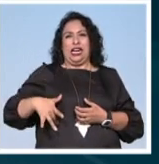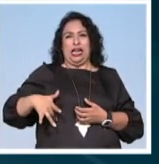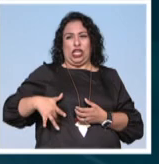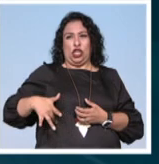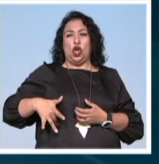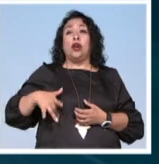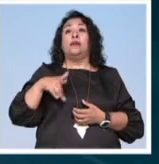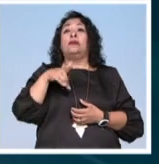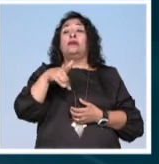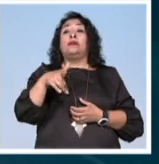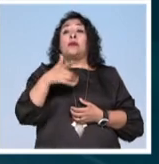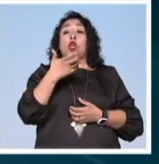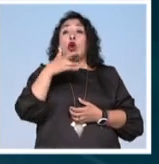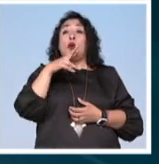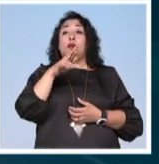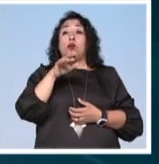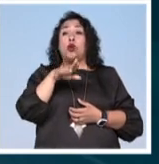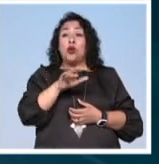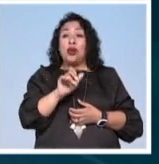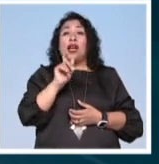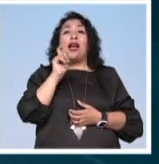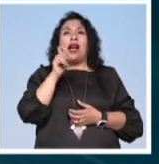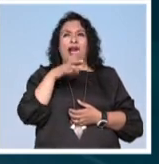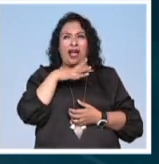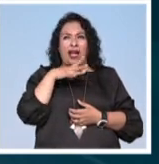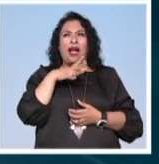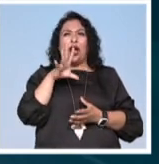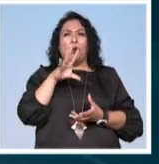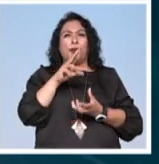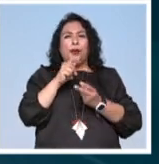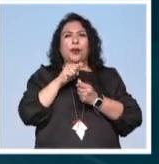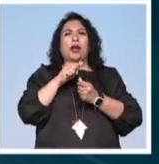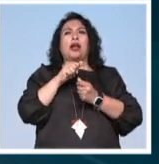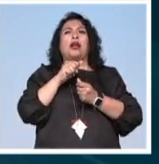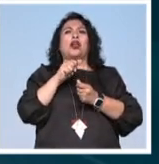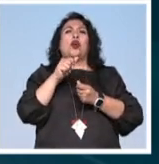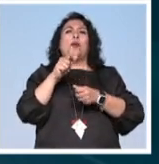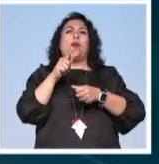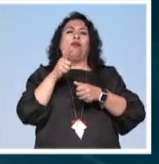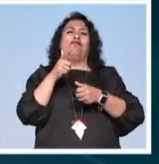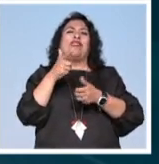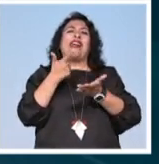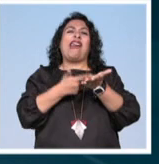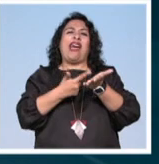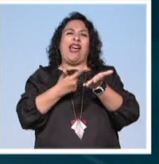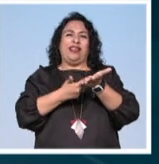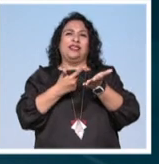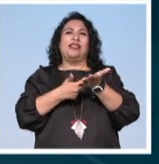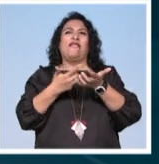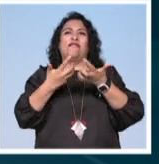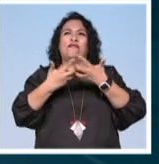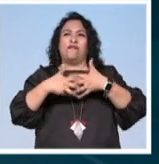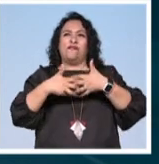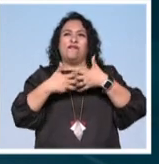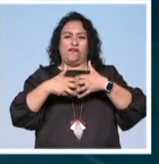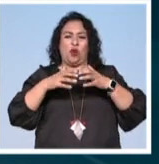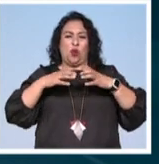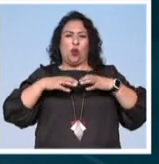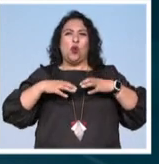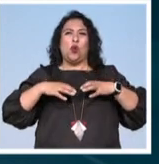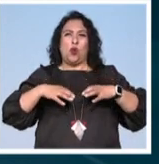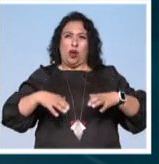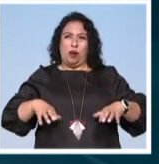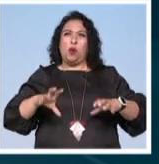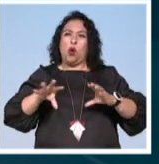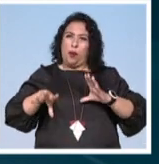Se trata de una hormona esteroidea que se sintetiza a partir del colesterol, un tipo de grasa que puede fabricar nuestro organismo o que puede